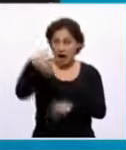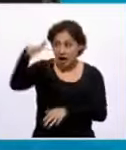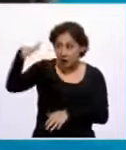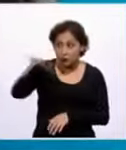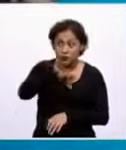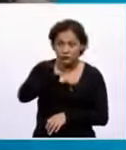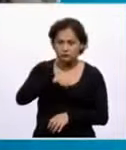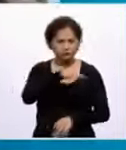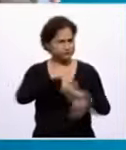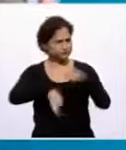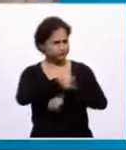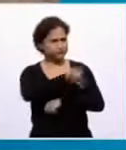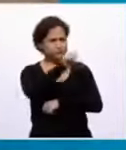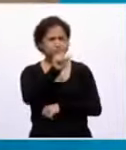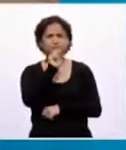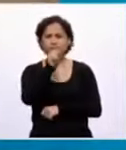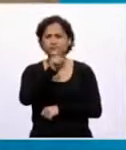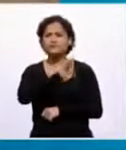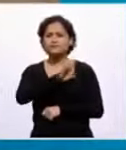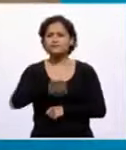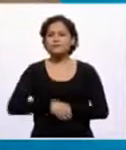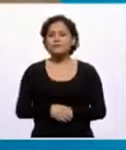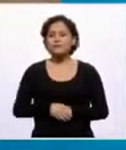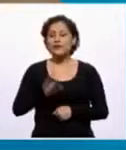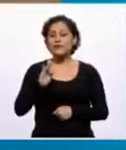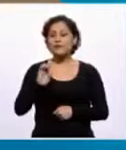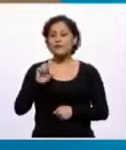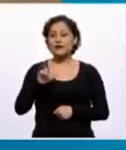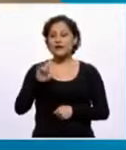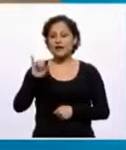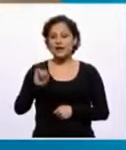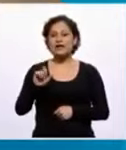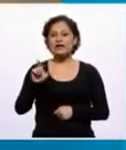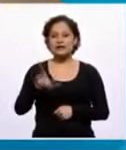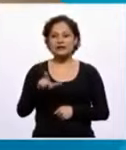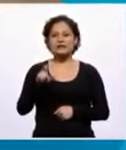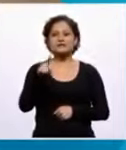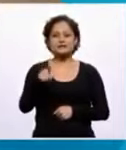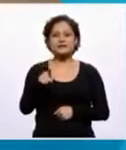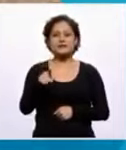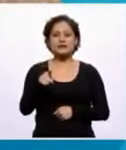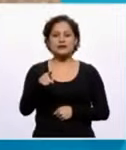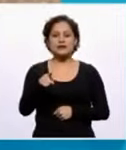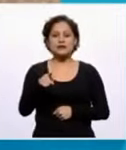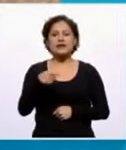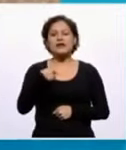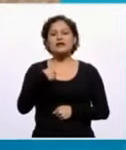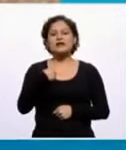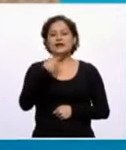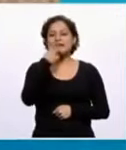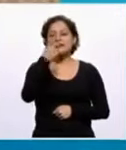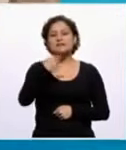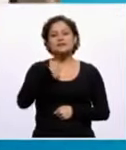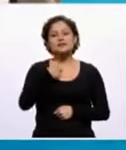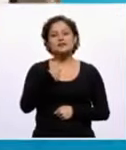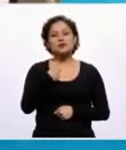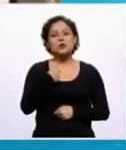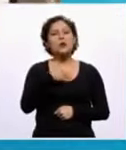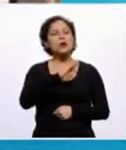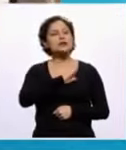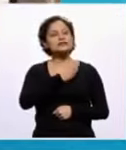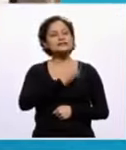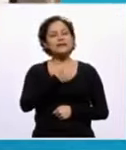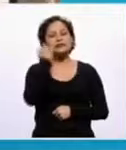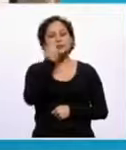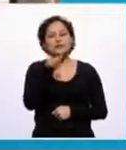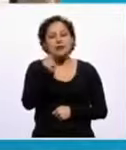desean. Félix deja el salón para llevarnos a la oficina. Hablo poquito español, sí me siento mexicano.